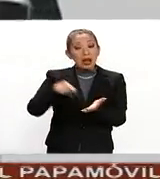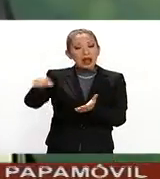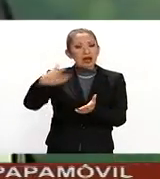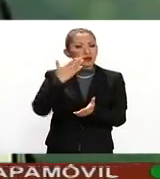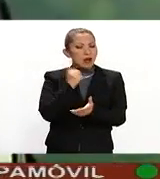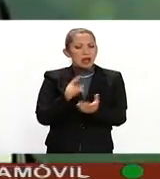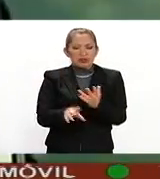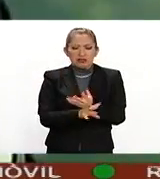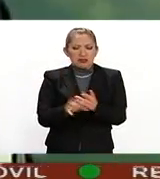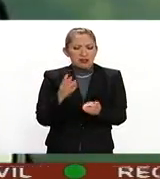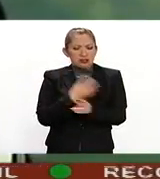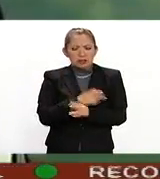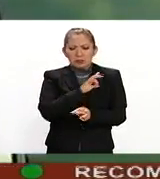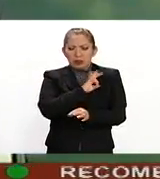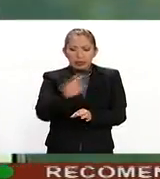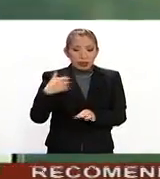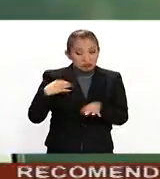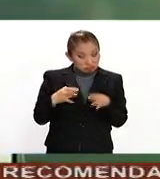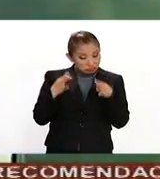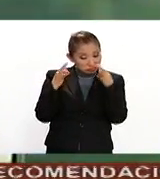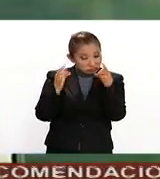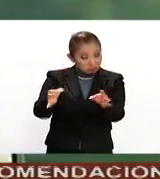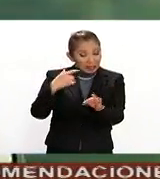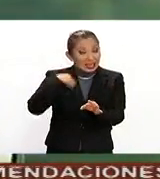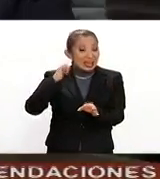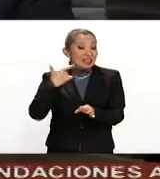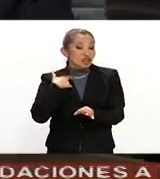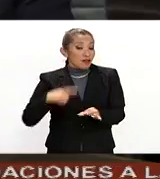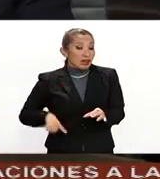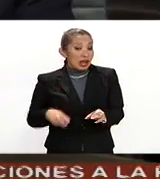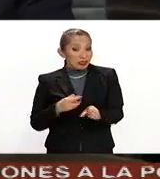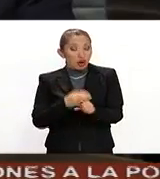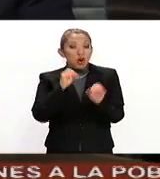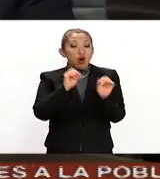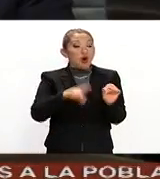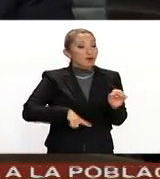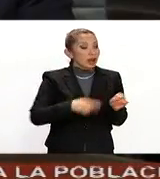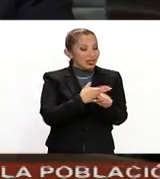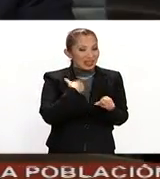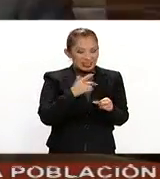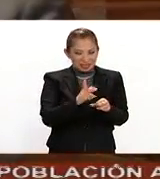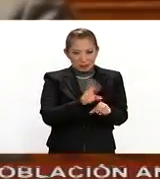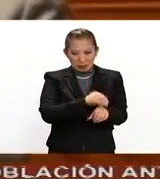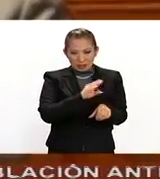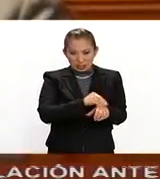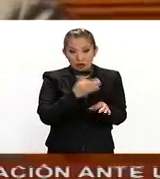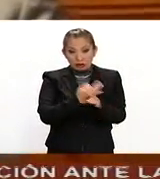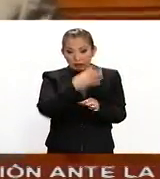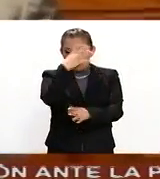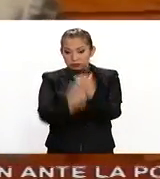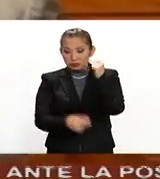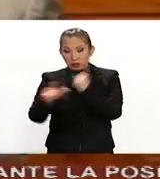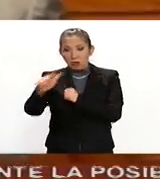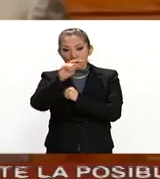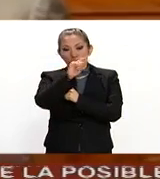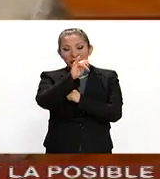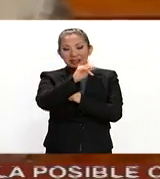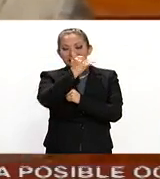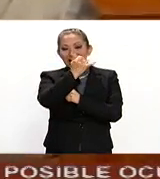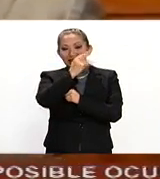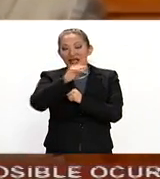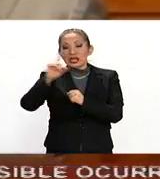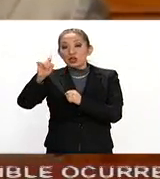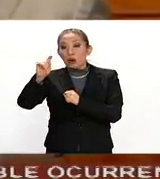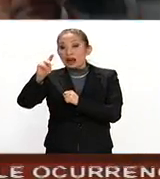no hay elementos que puedan confirmar si los exgobernadores o gobernadores con licencia que se encuentran prófugos, como Tomás Yarrington y